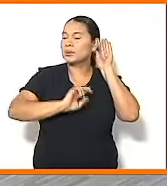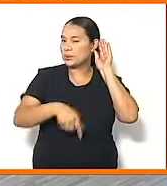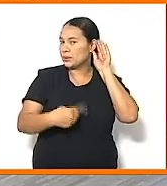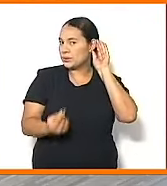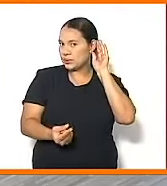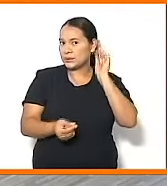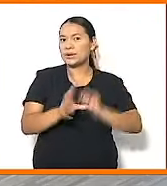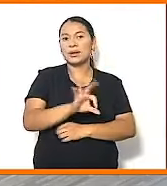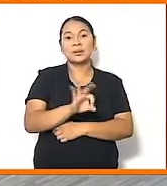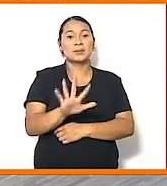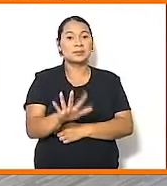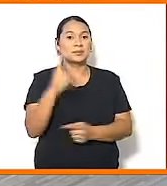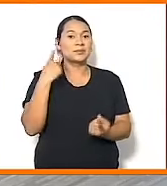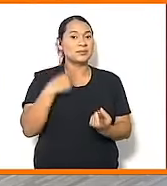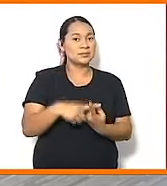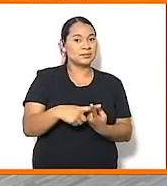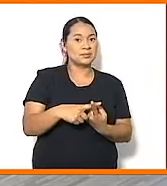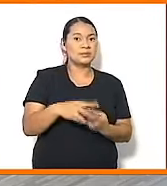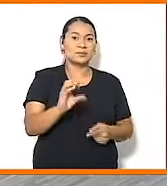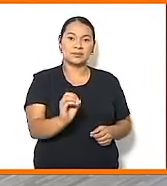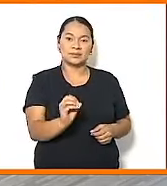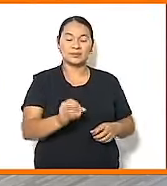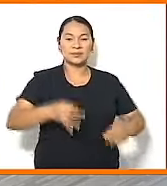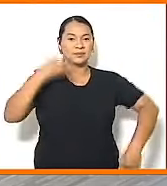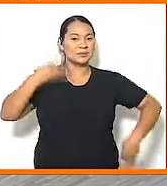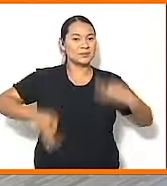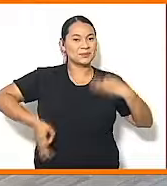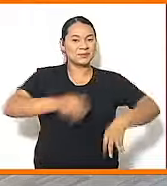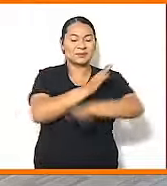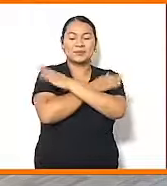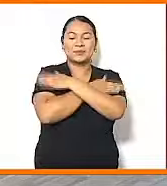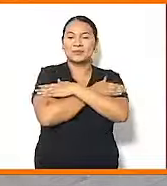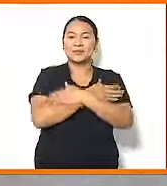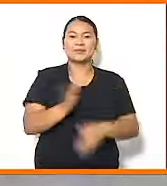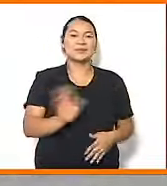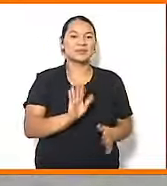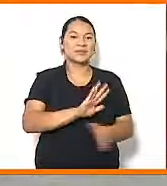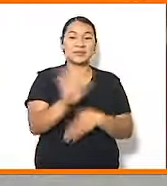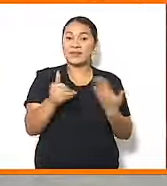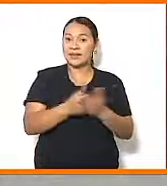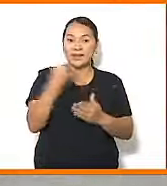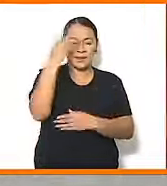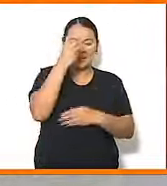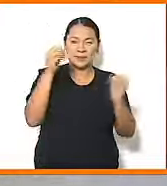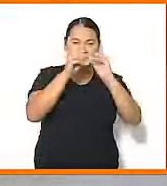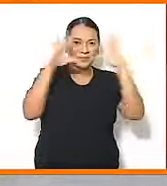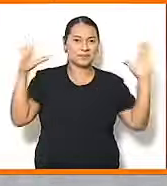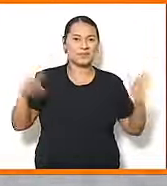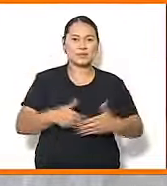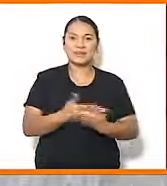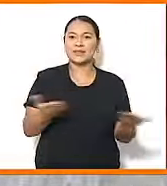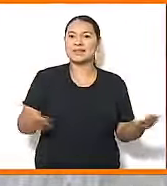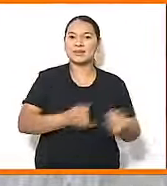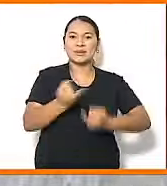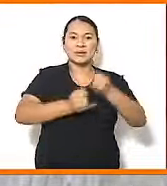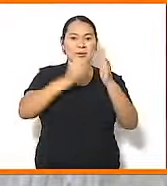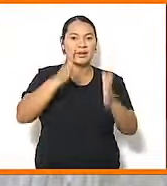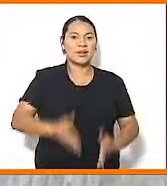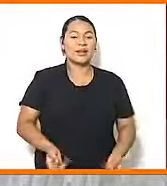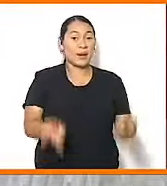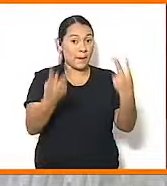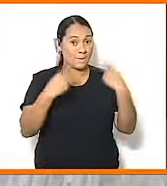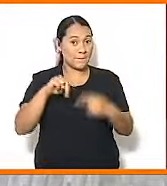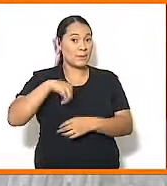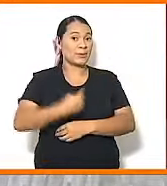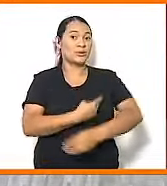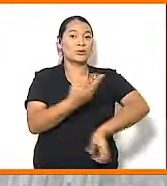1, 95 más 0. Felicidades. Nos despedimos deseándoles una linda mañana a todos esos jugadores que han